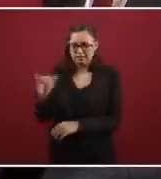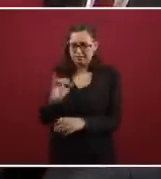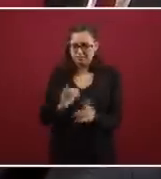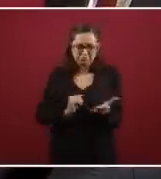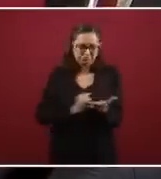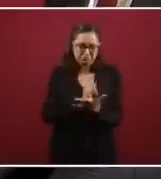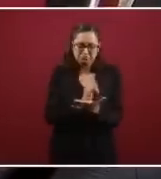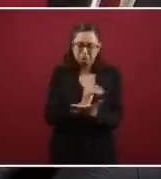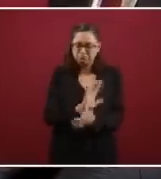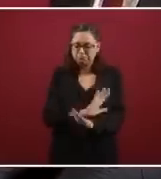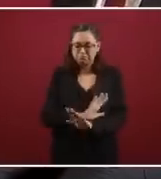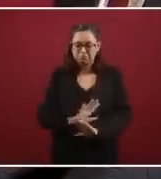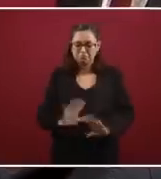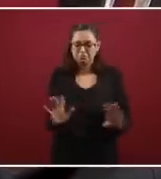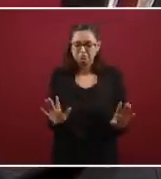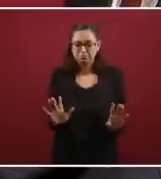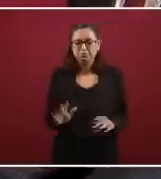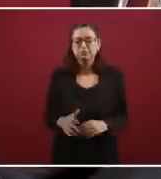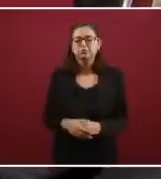importante